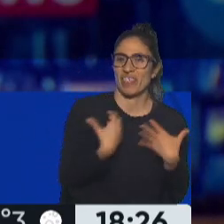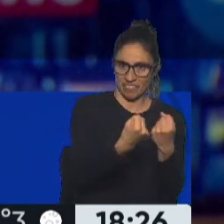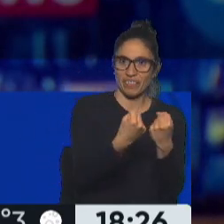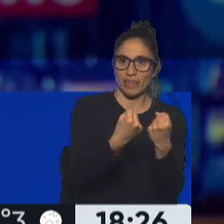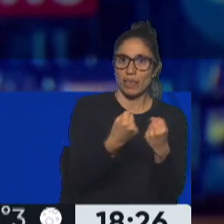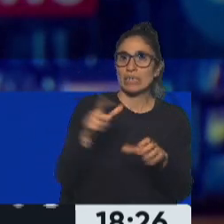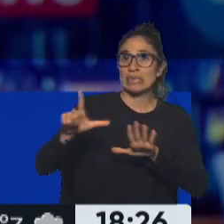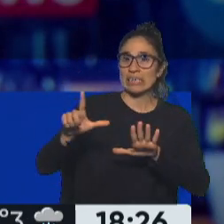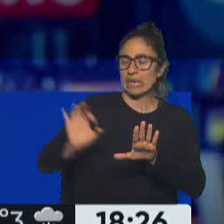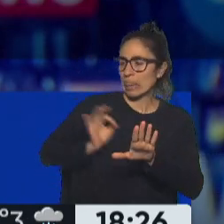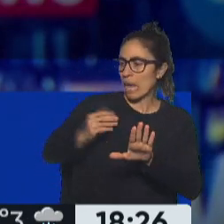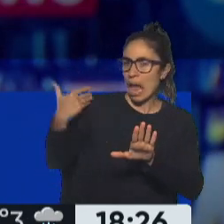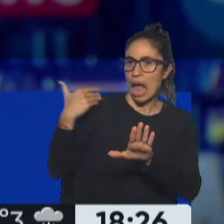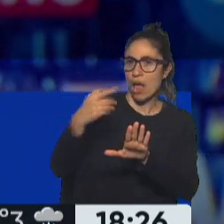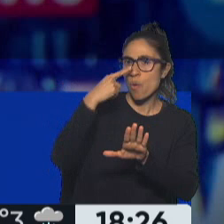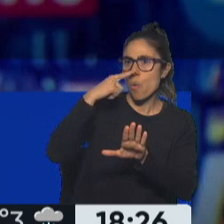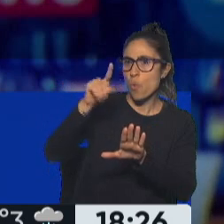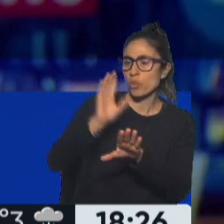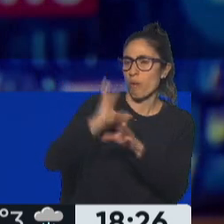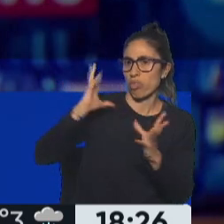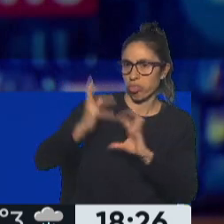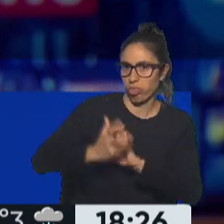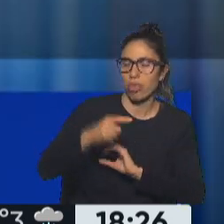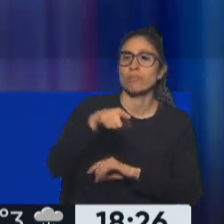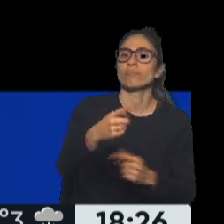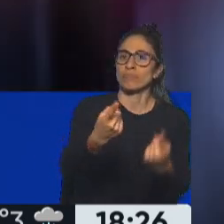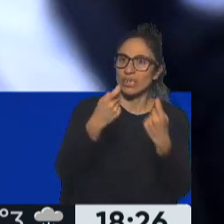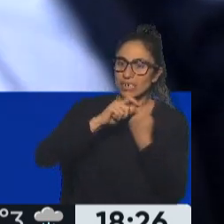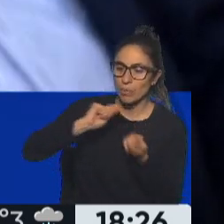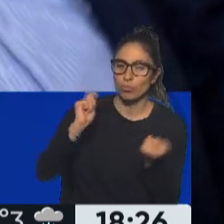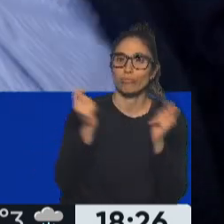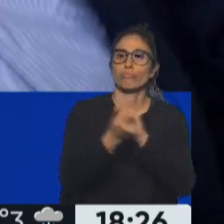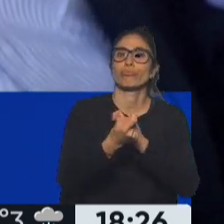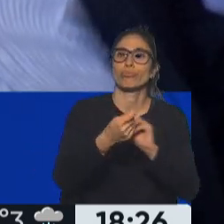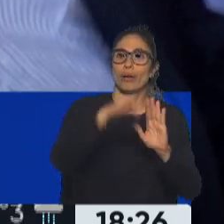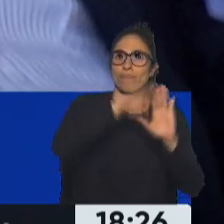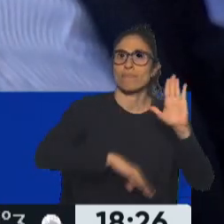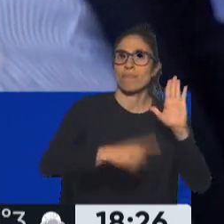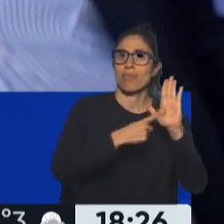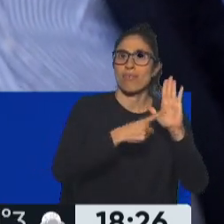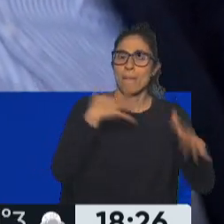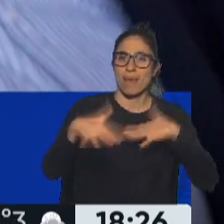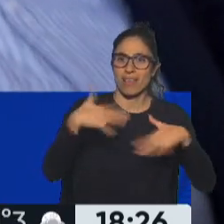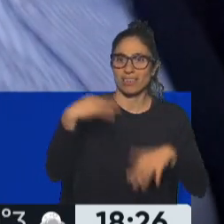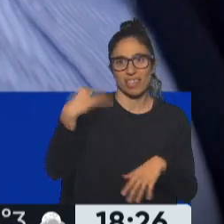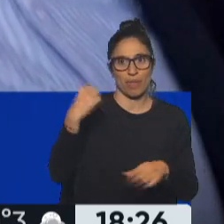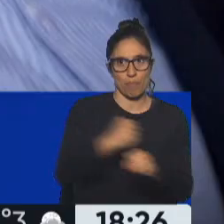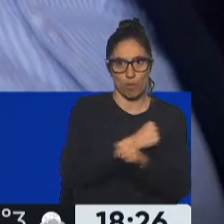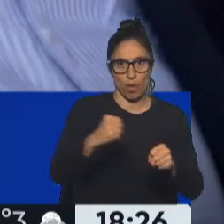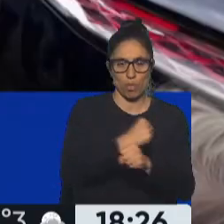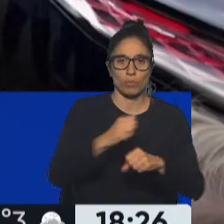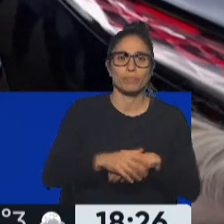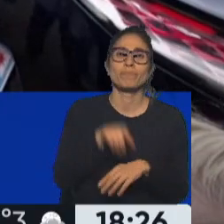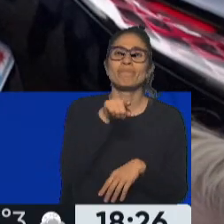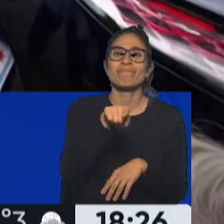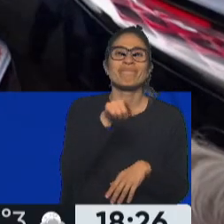cela d'avoir une majorité absolue pour faire passer à la fois mes urgences et mes réformes. De padres inmigrantes italianos separados en su